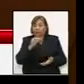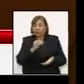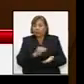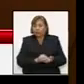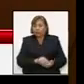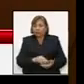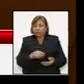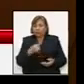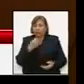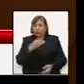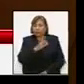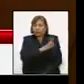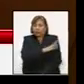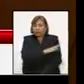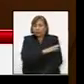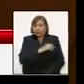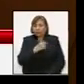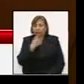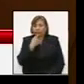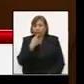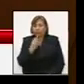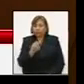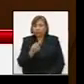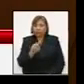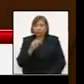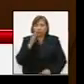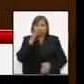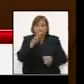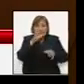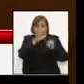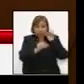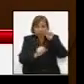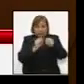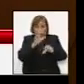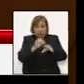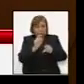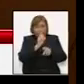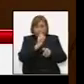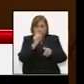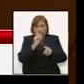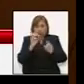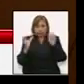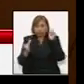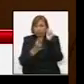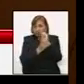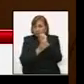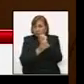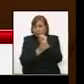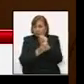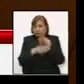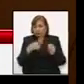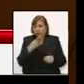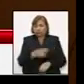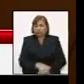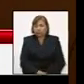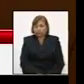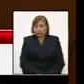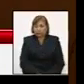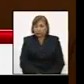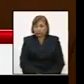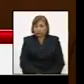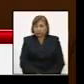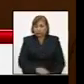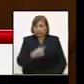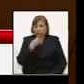el fiscal Almenábar ha dicho que él ha ido al allanamiento, él no ha ido a la detención, lo ha dicho públicamente.